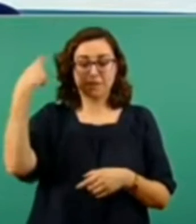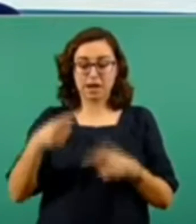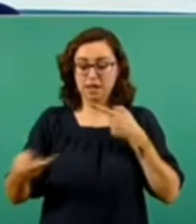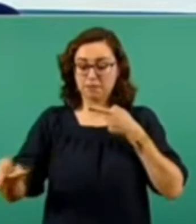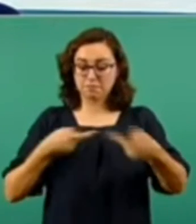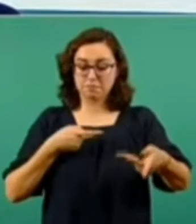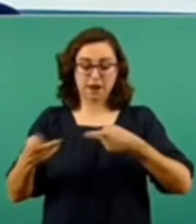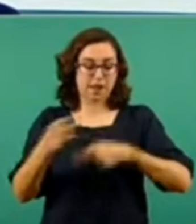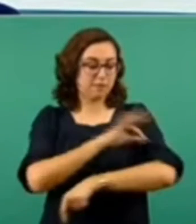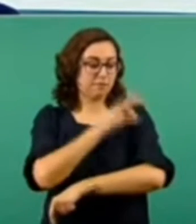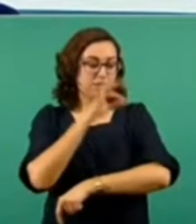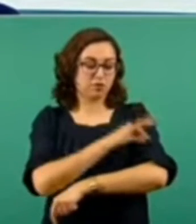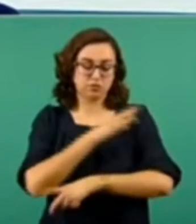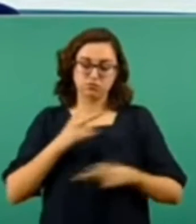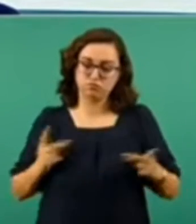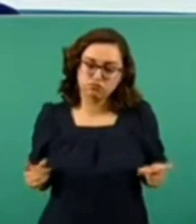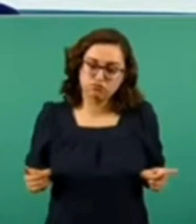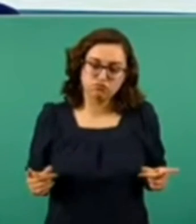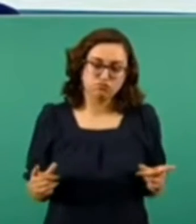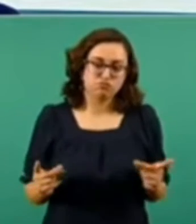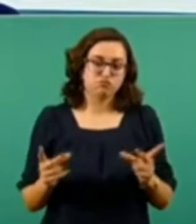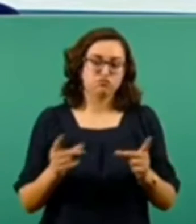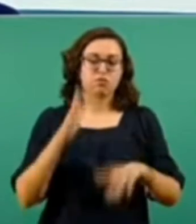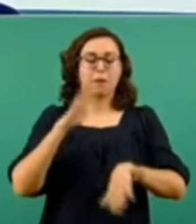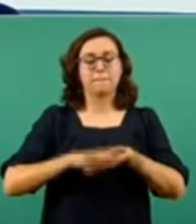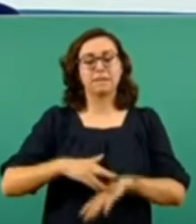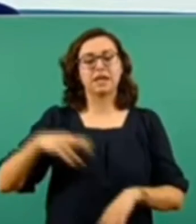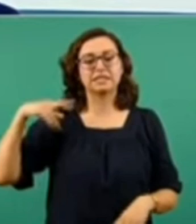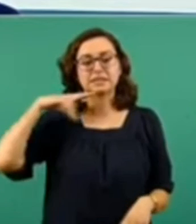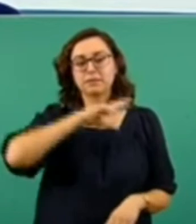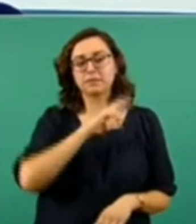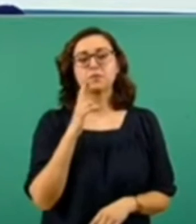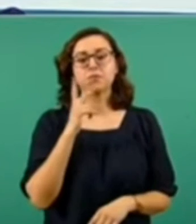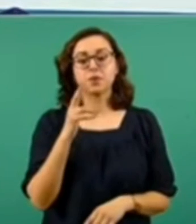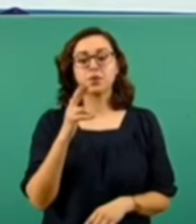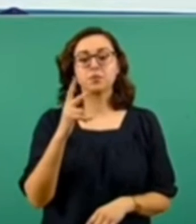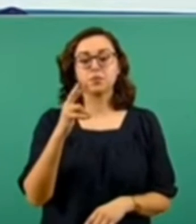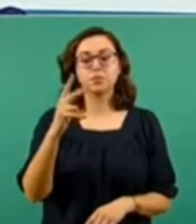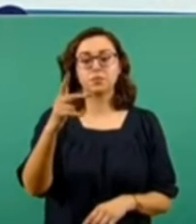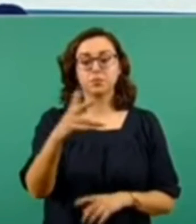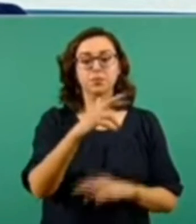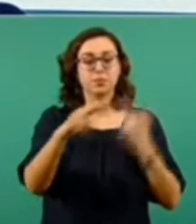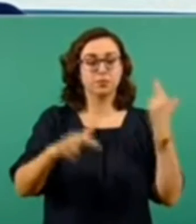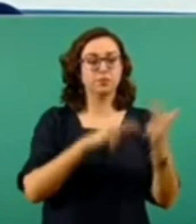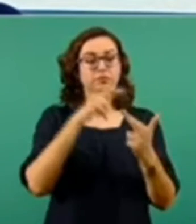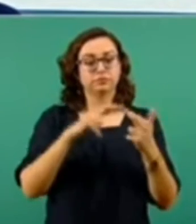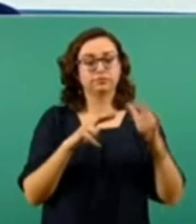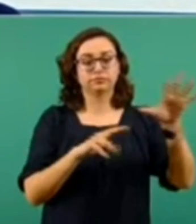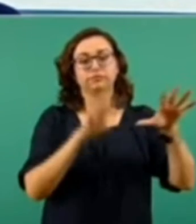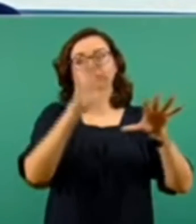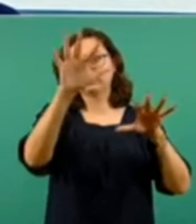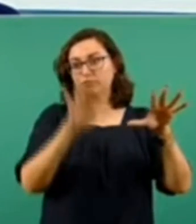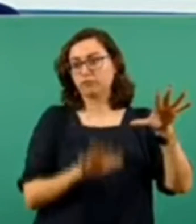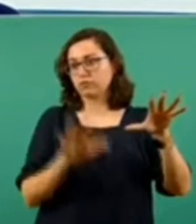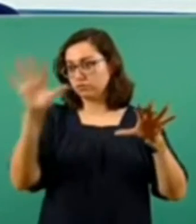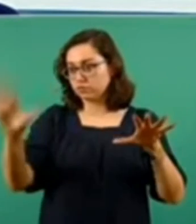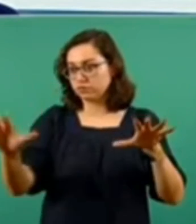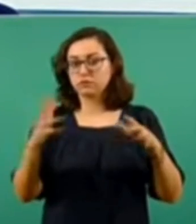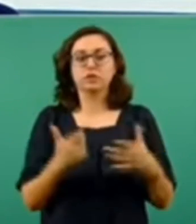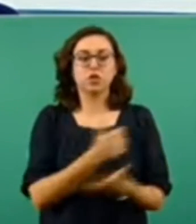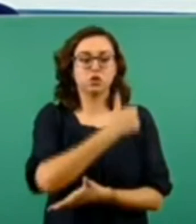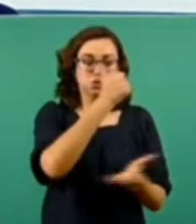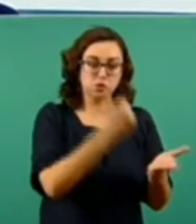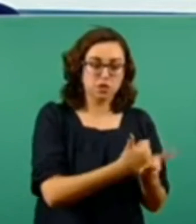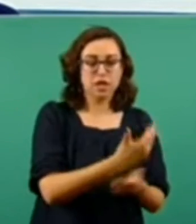nacional mejorar e implementar logísticas adecuadas para cada una de las regiones del país, tanto zonas urbanas